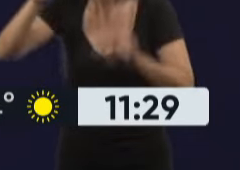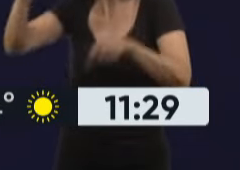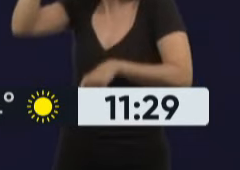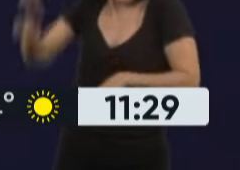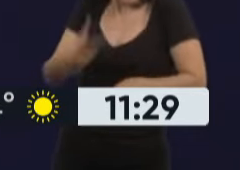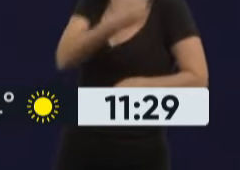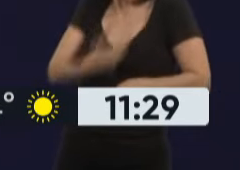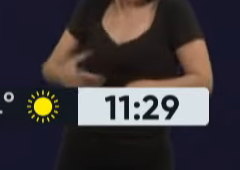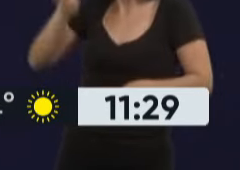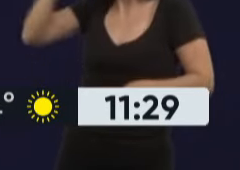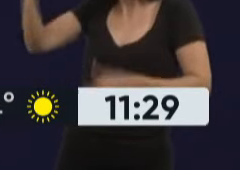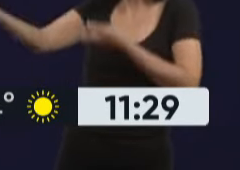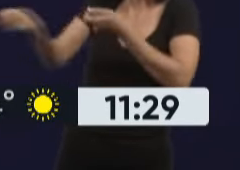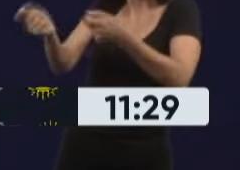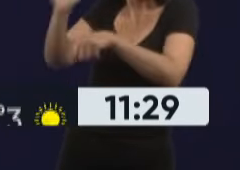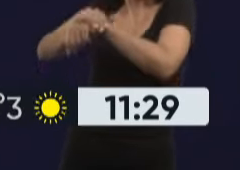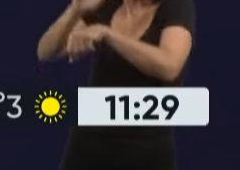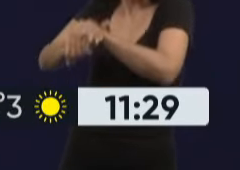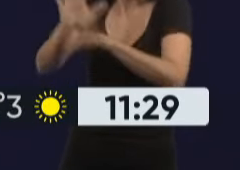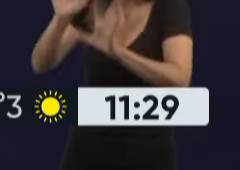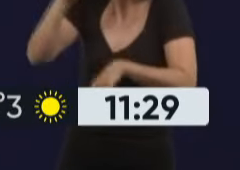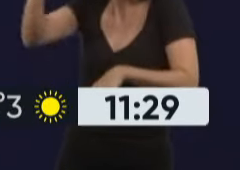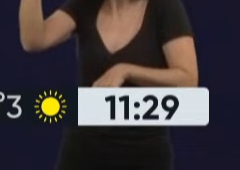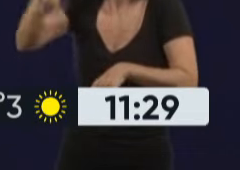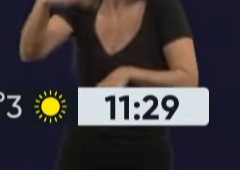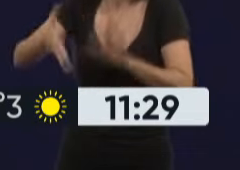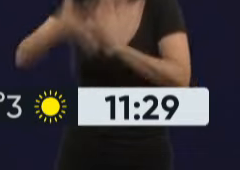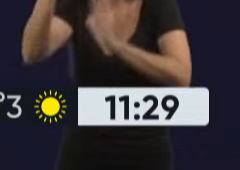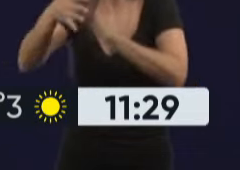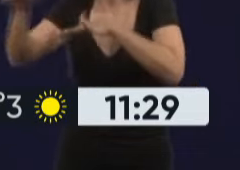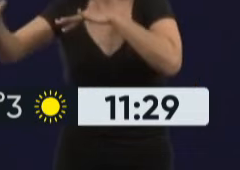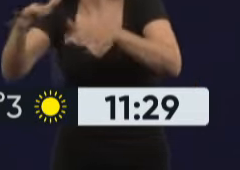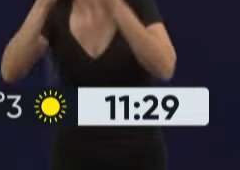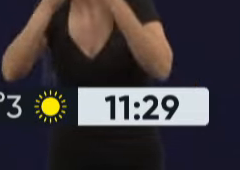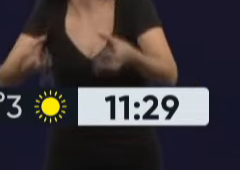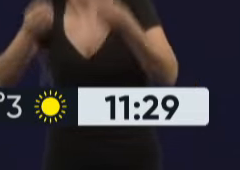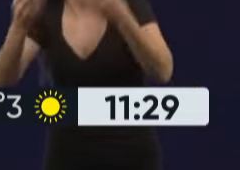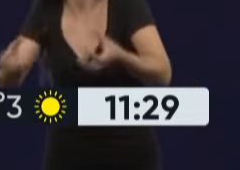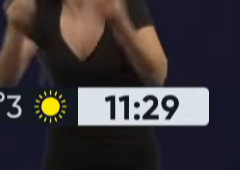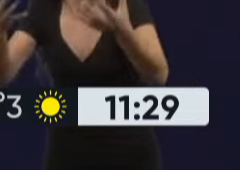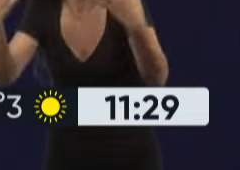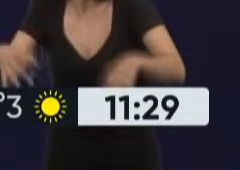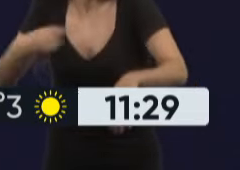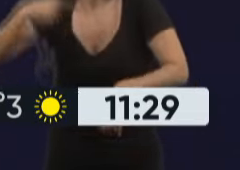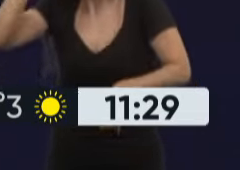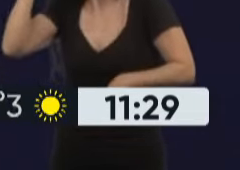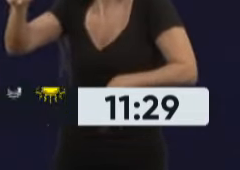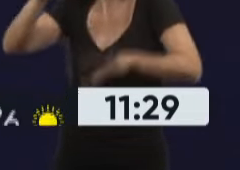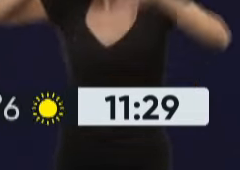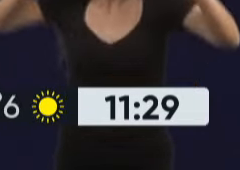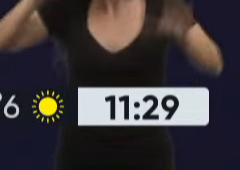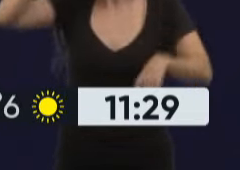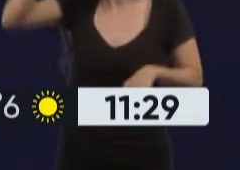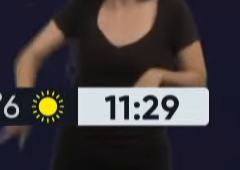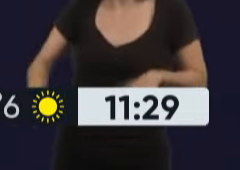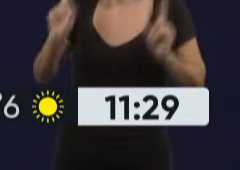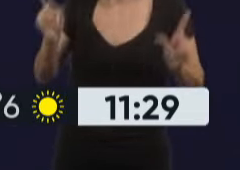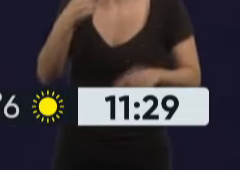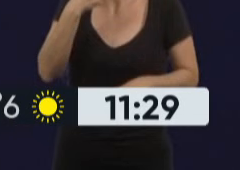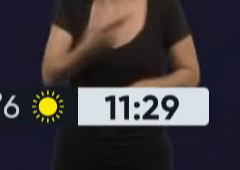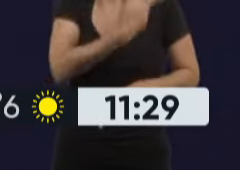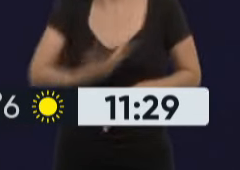podrían ir a otras provincias con tasas más altas y que ahora vayan a la provincia de tu de tu alta fuente inobjetable lo cual